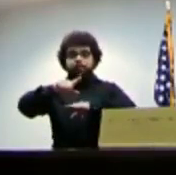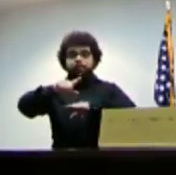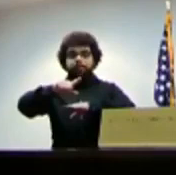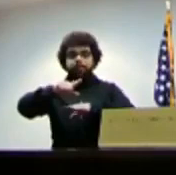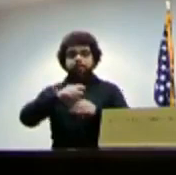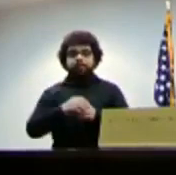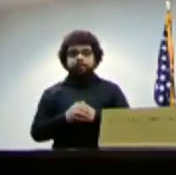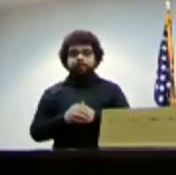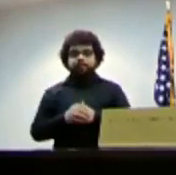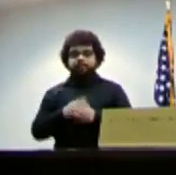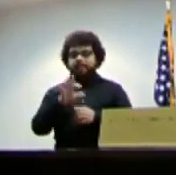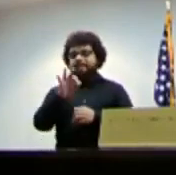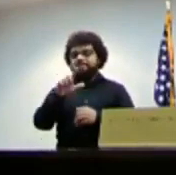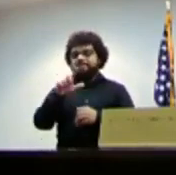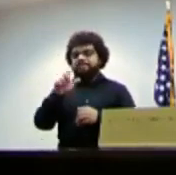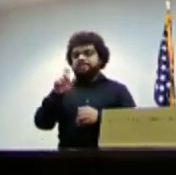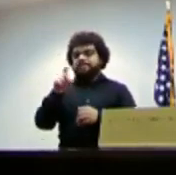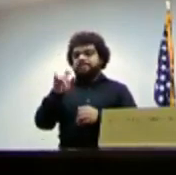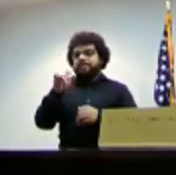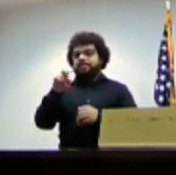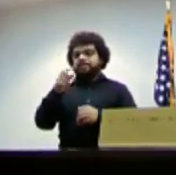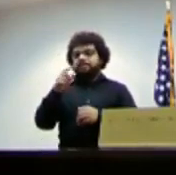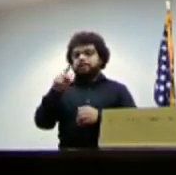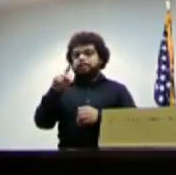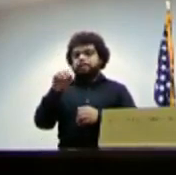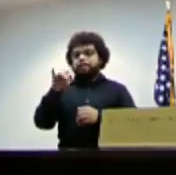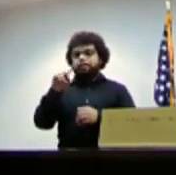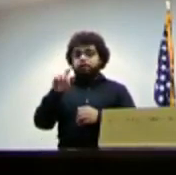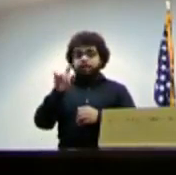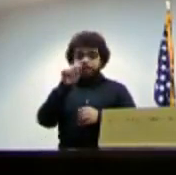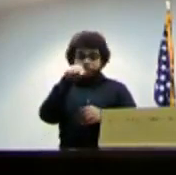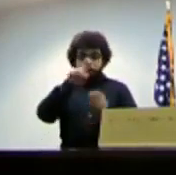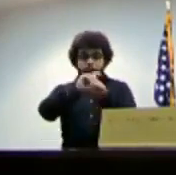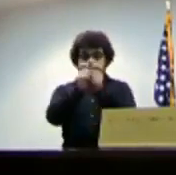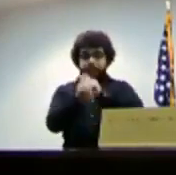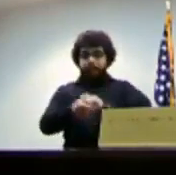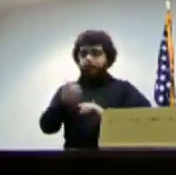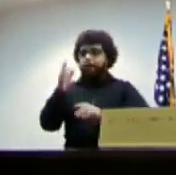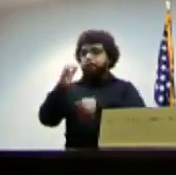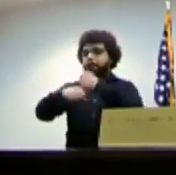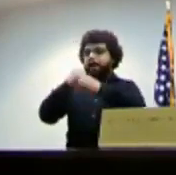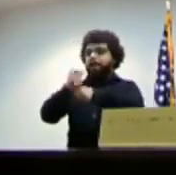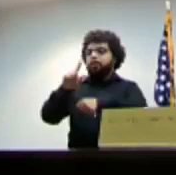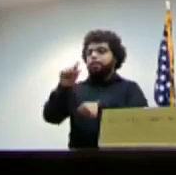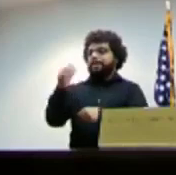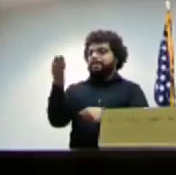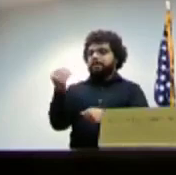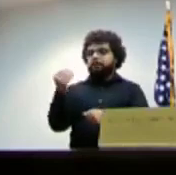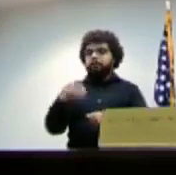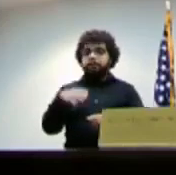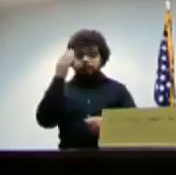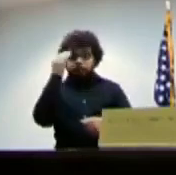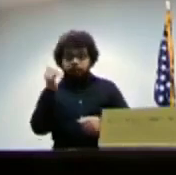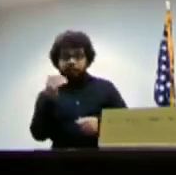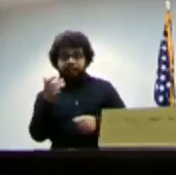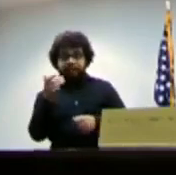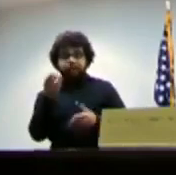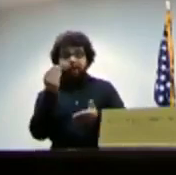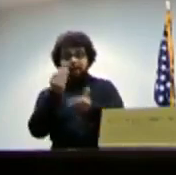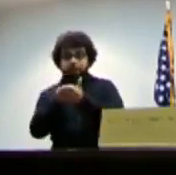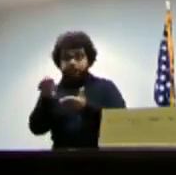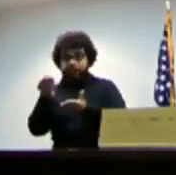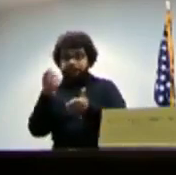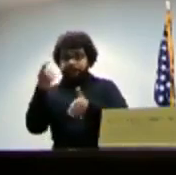el flexing point, el punto neurálgico fue el 2014. Del 2014 hay una reducción en presupuesto. Porque obviamente los gastos